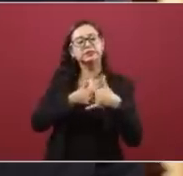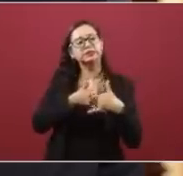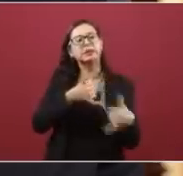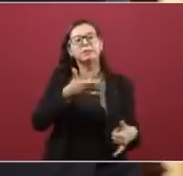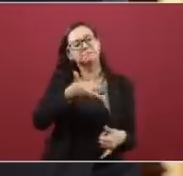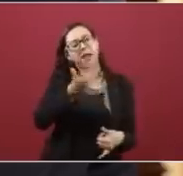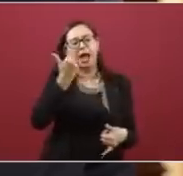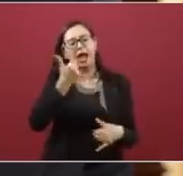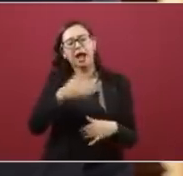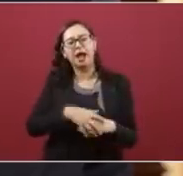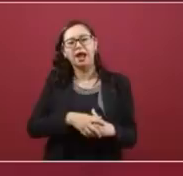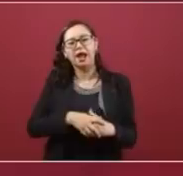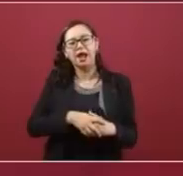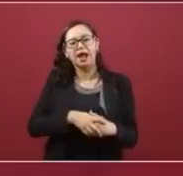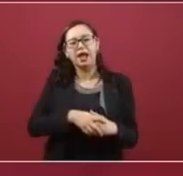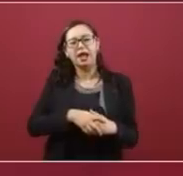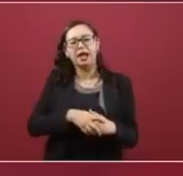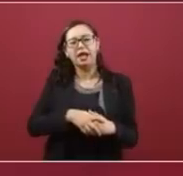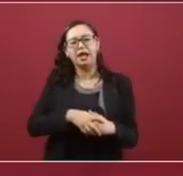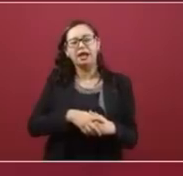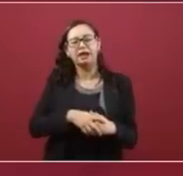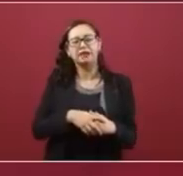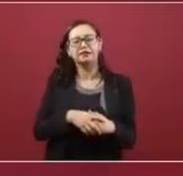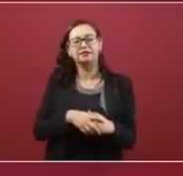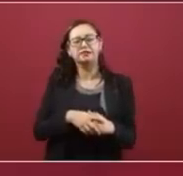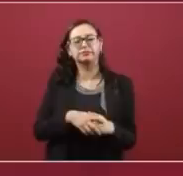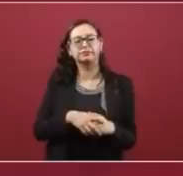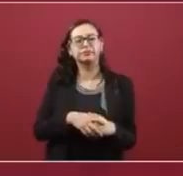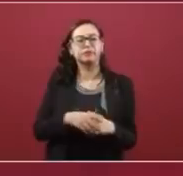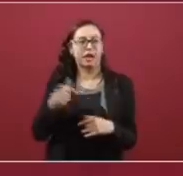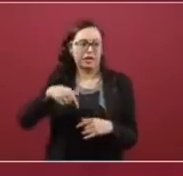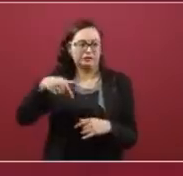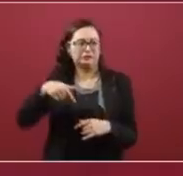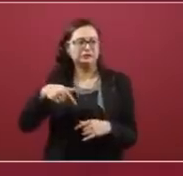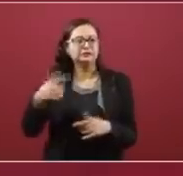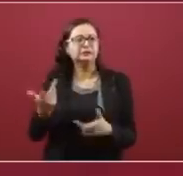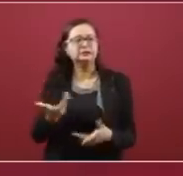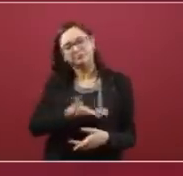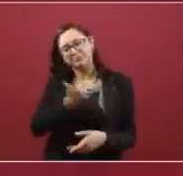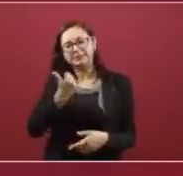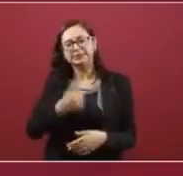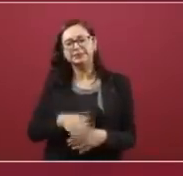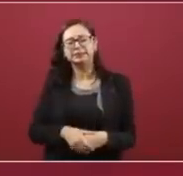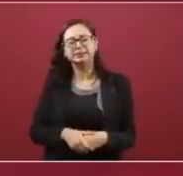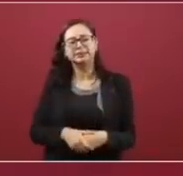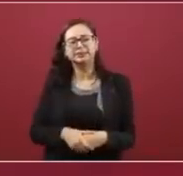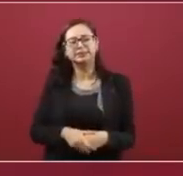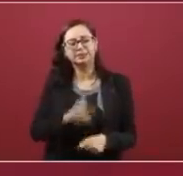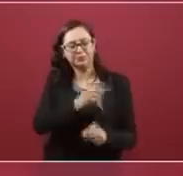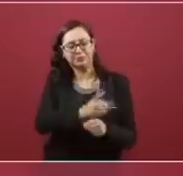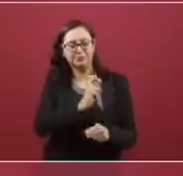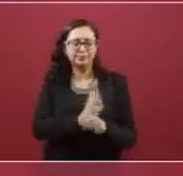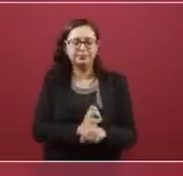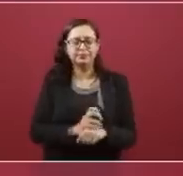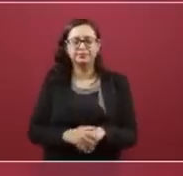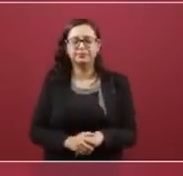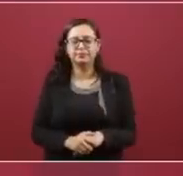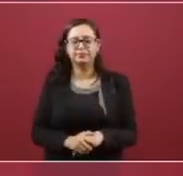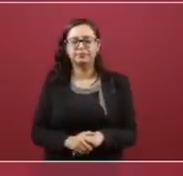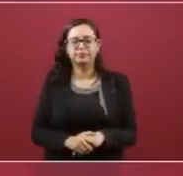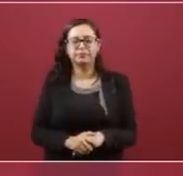Vente, este, estoy aquí. Vente, te invito.